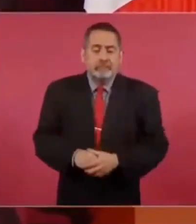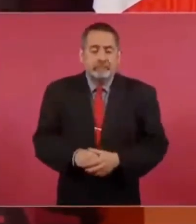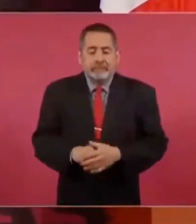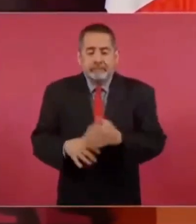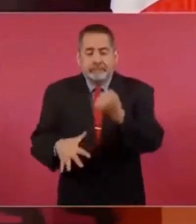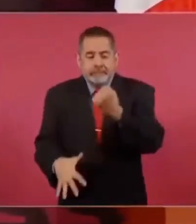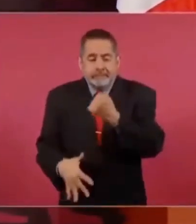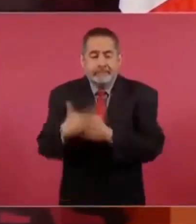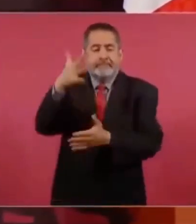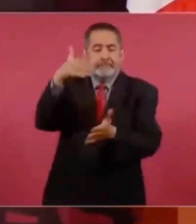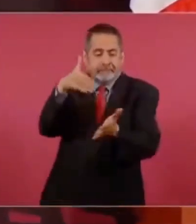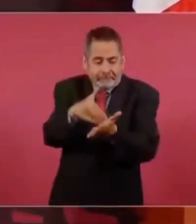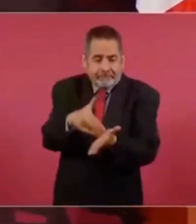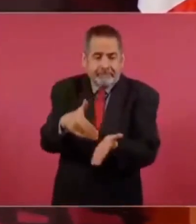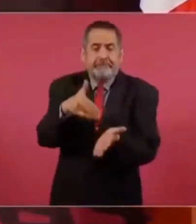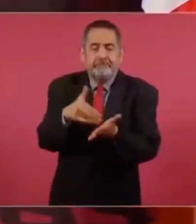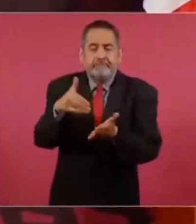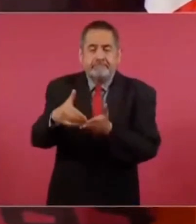15,000 millones